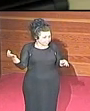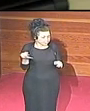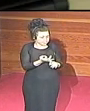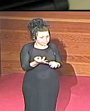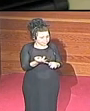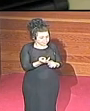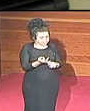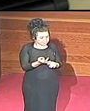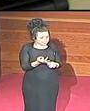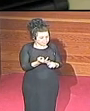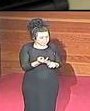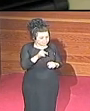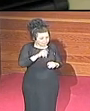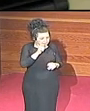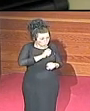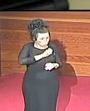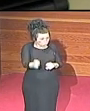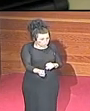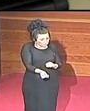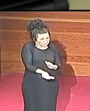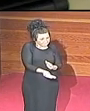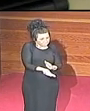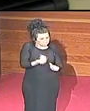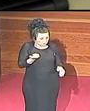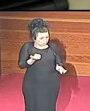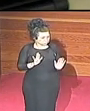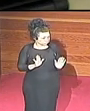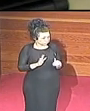una desucranización.